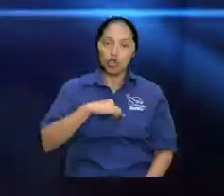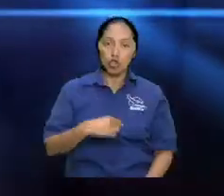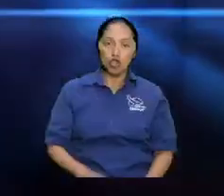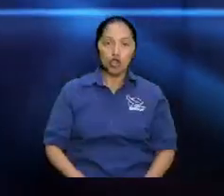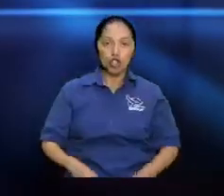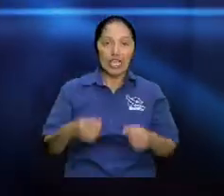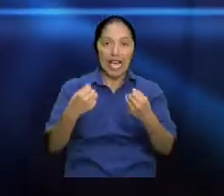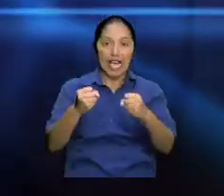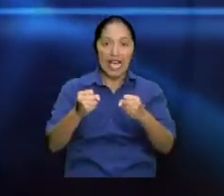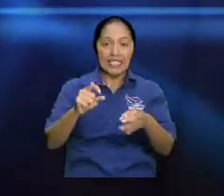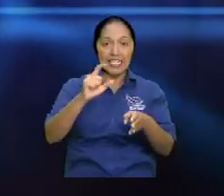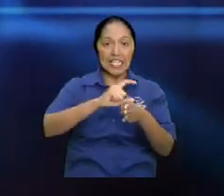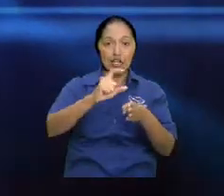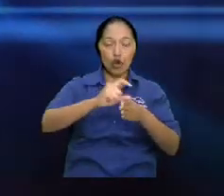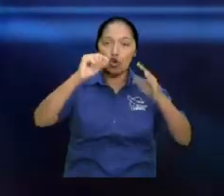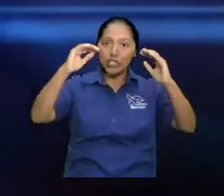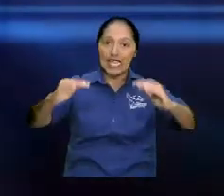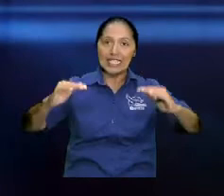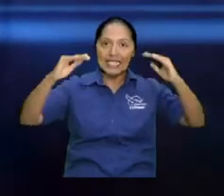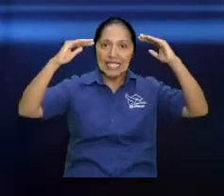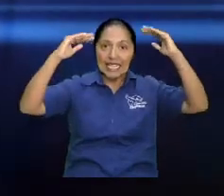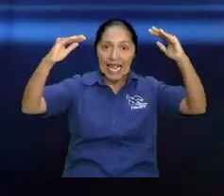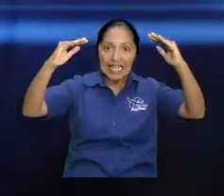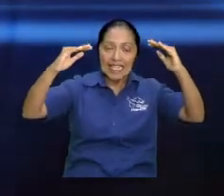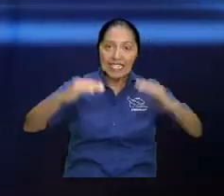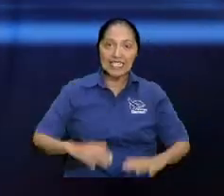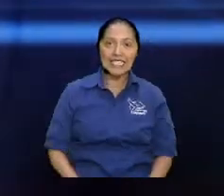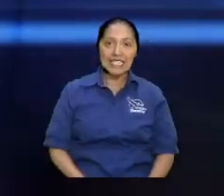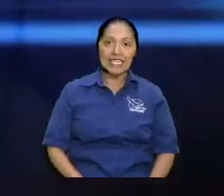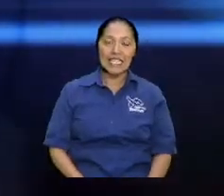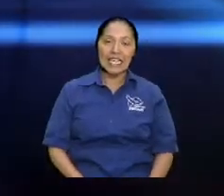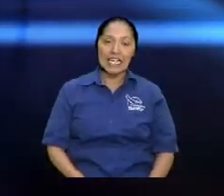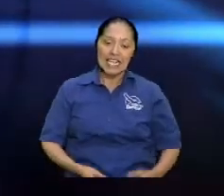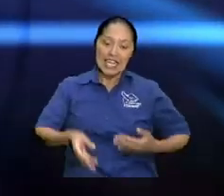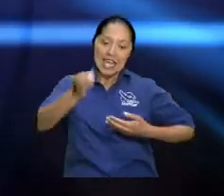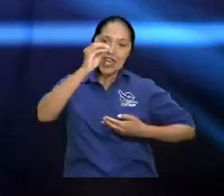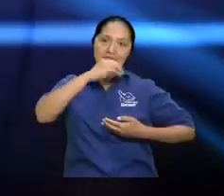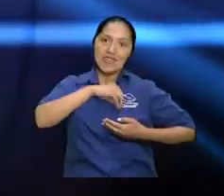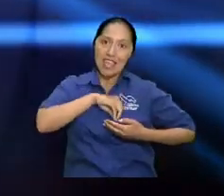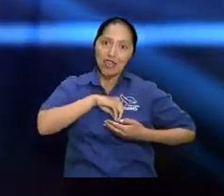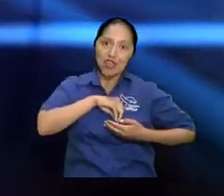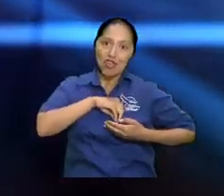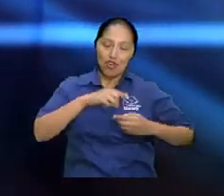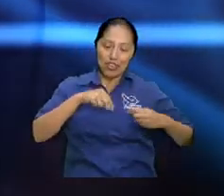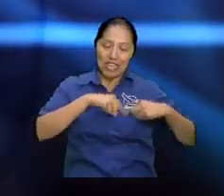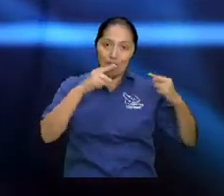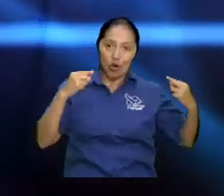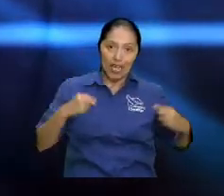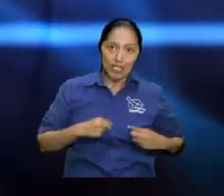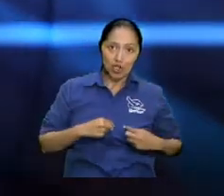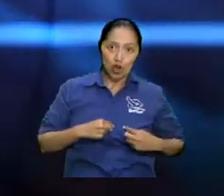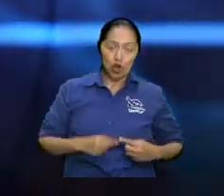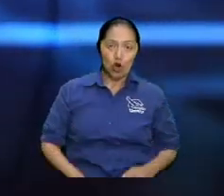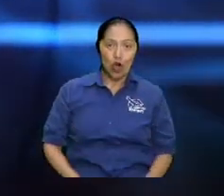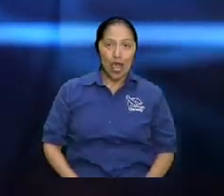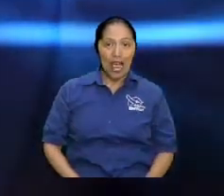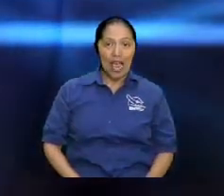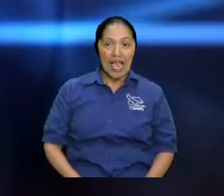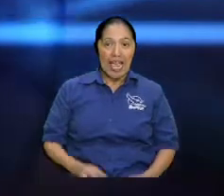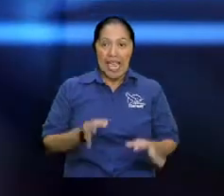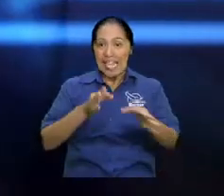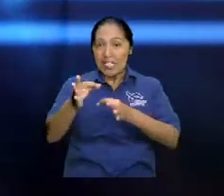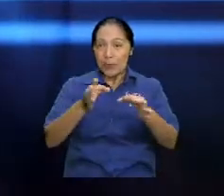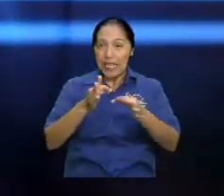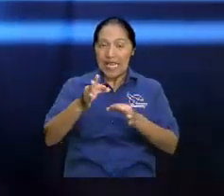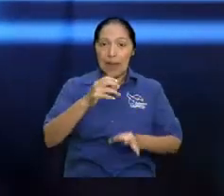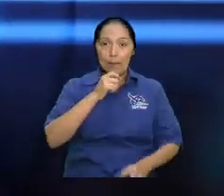pero también adentro. Nos basamos en el versículo bíblico que dice que es mejor el que conquista su espíritu que